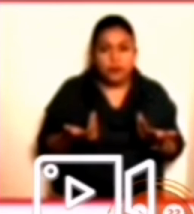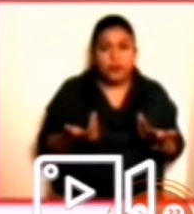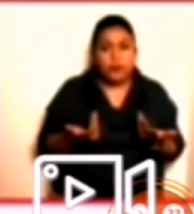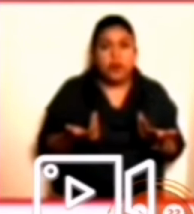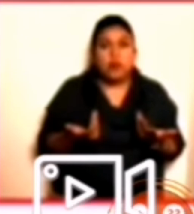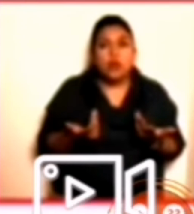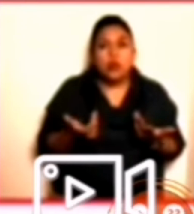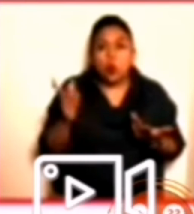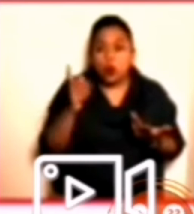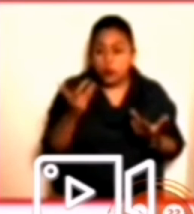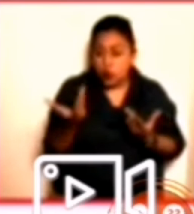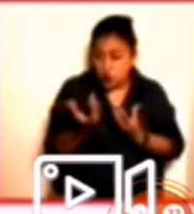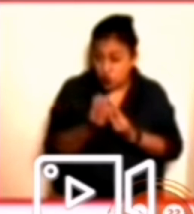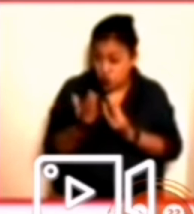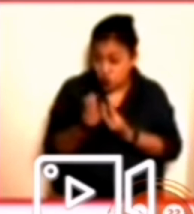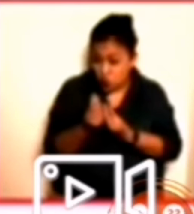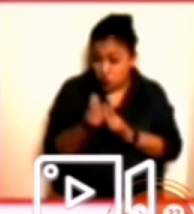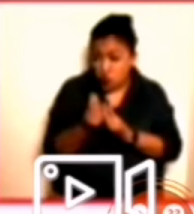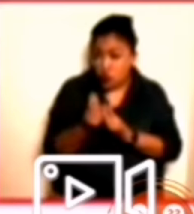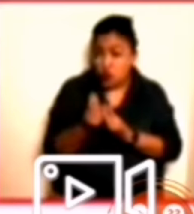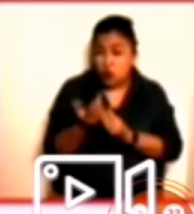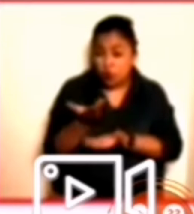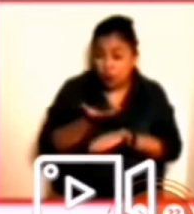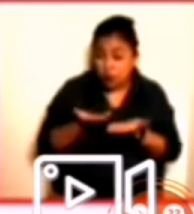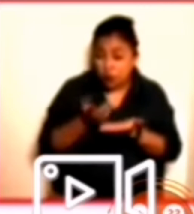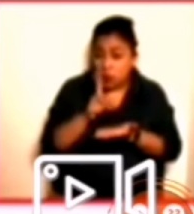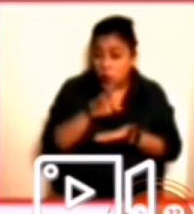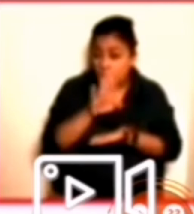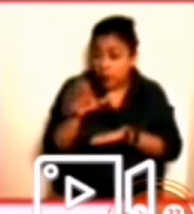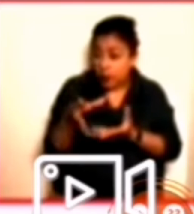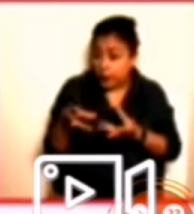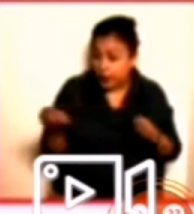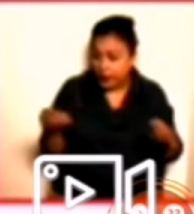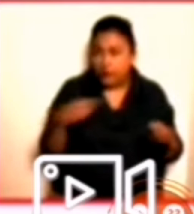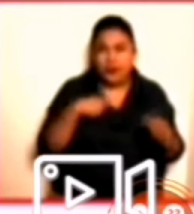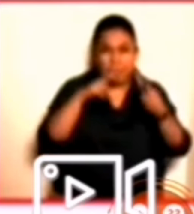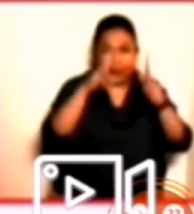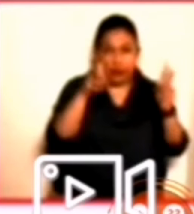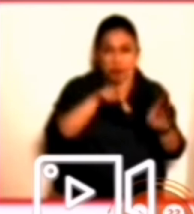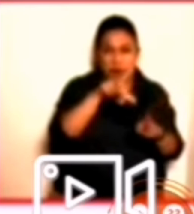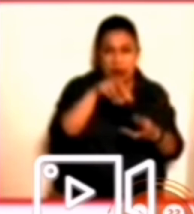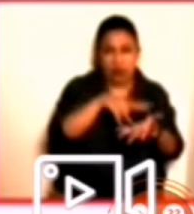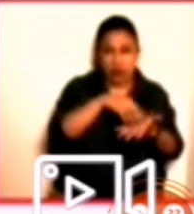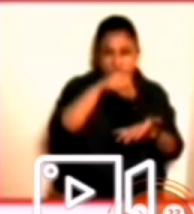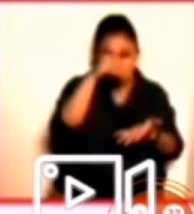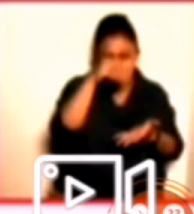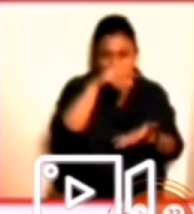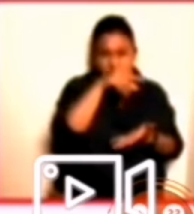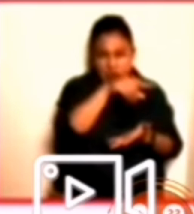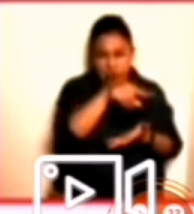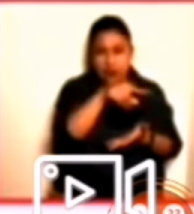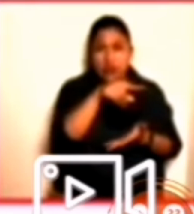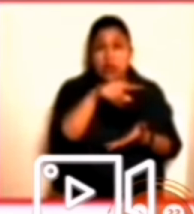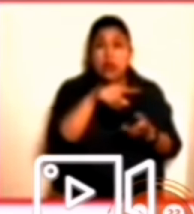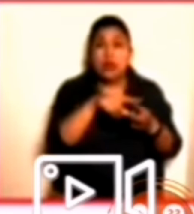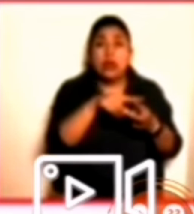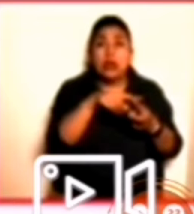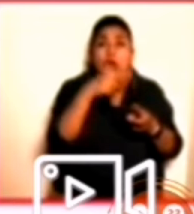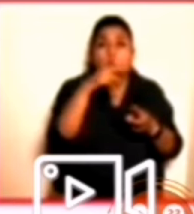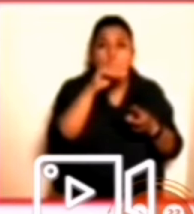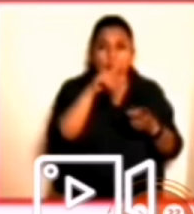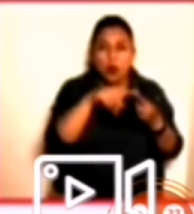haber convivido con alguien que ya no está ahí después de la arena pieza de la autoría de shaday larios cómico ligor